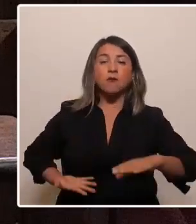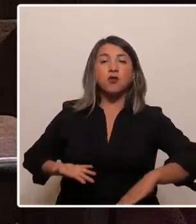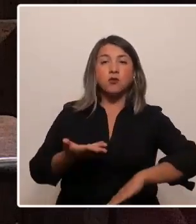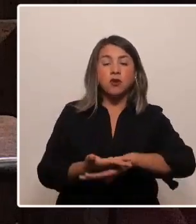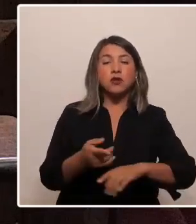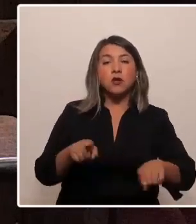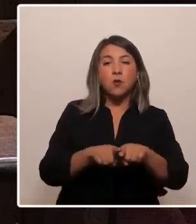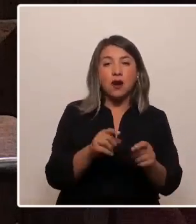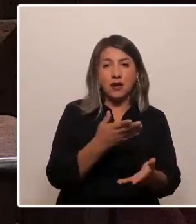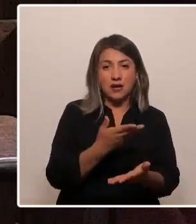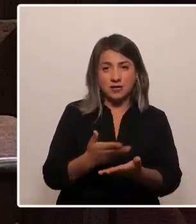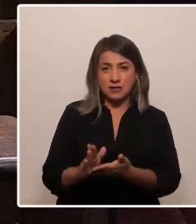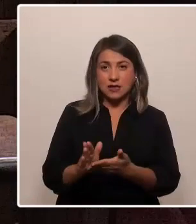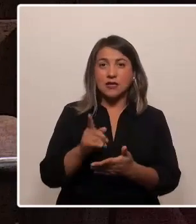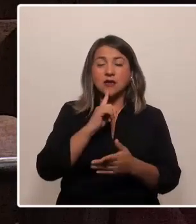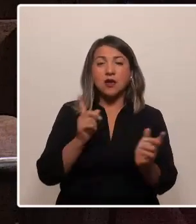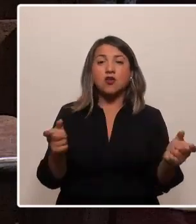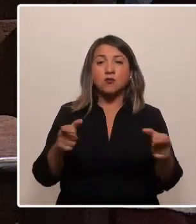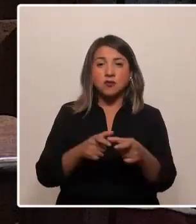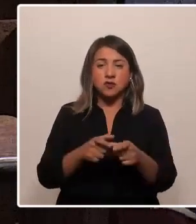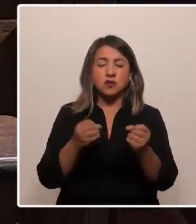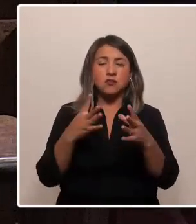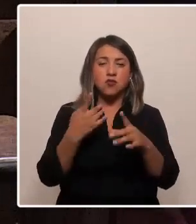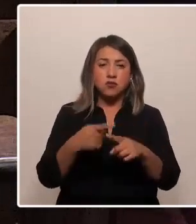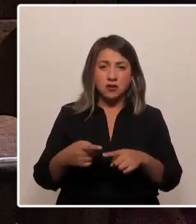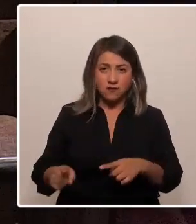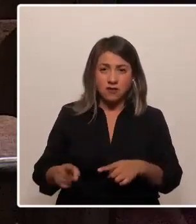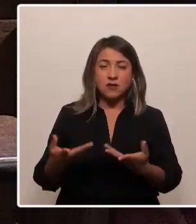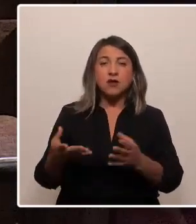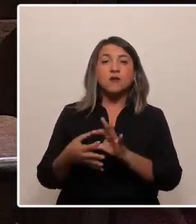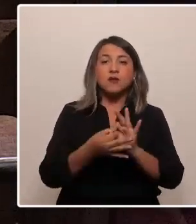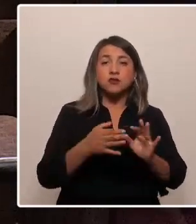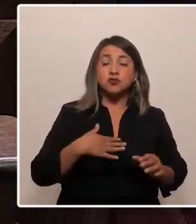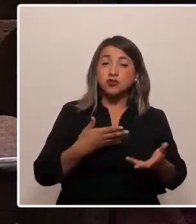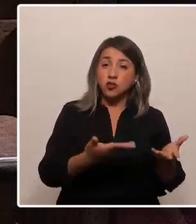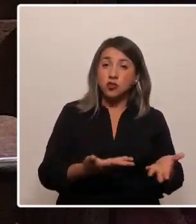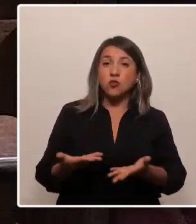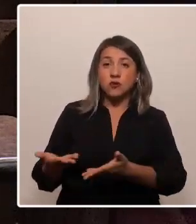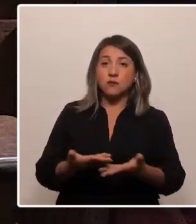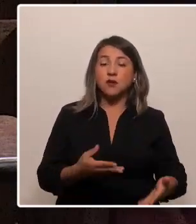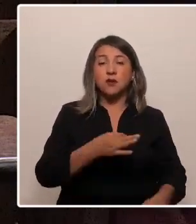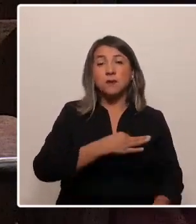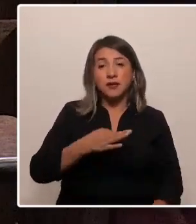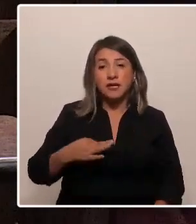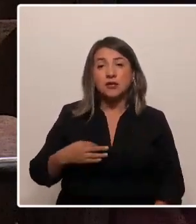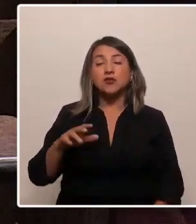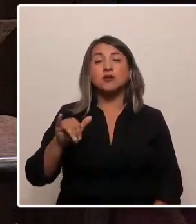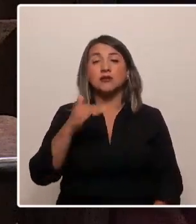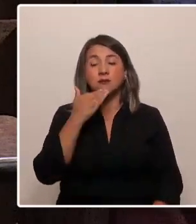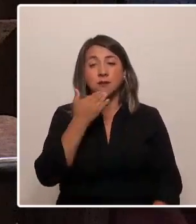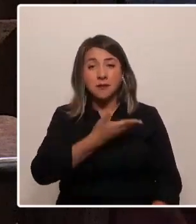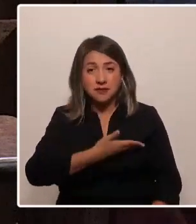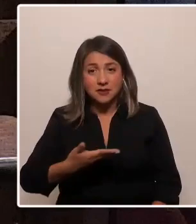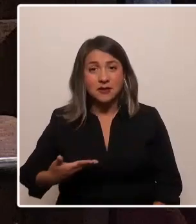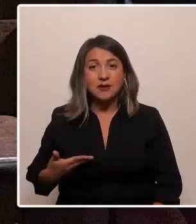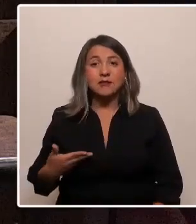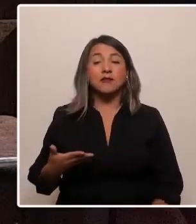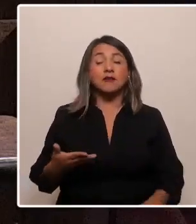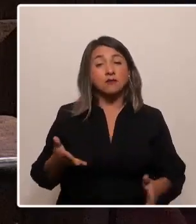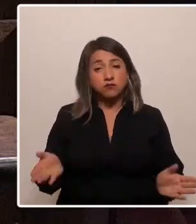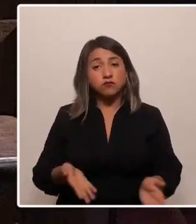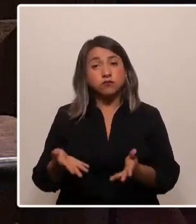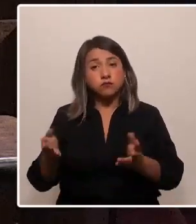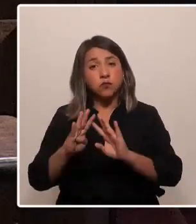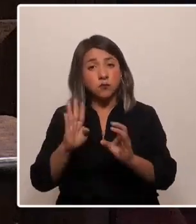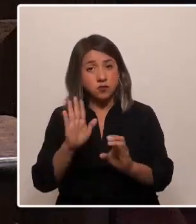rechazada por las comisiones en más de una oportunidad. Es por eso que yo le invito al ministro y al presidente a que muevan a sus convencionales